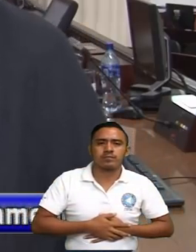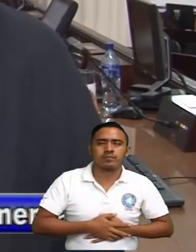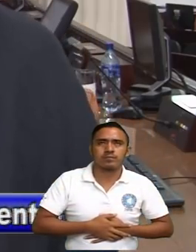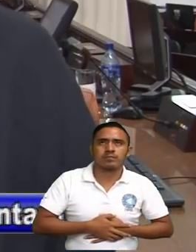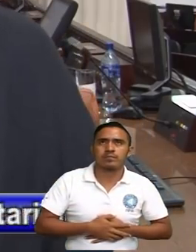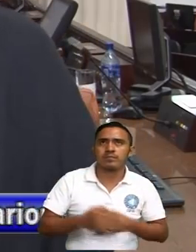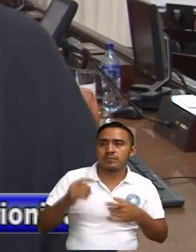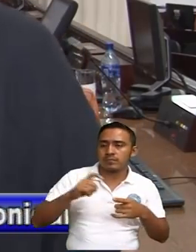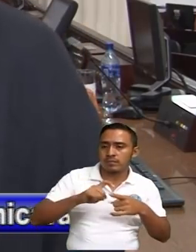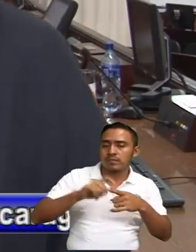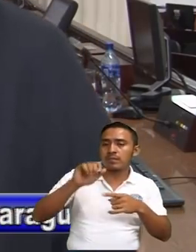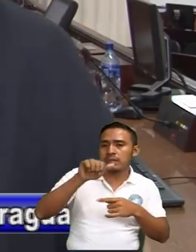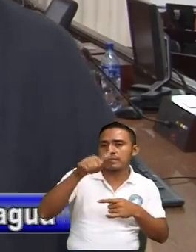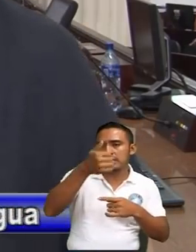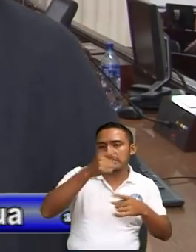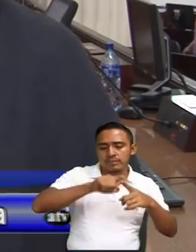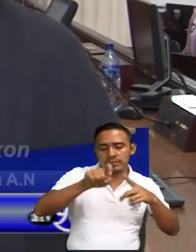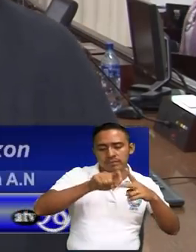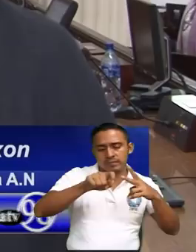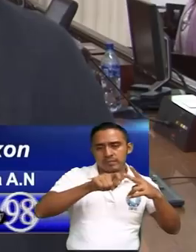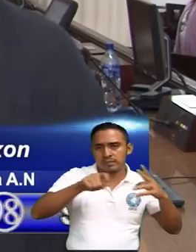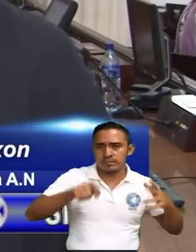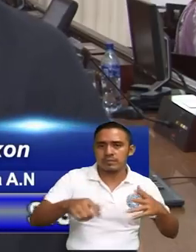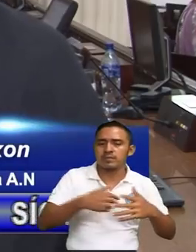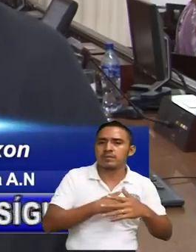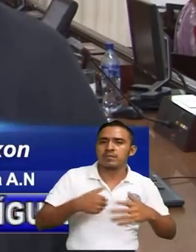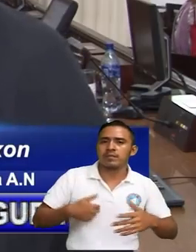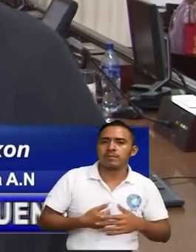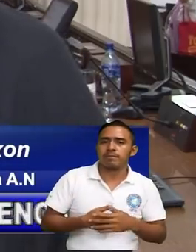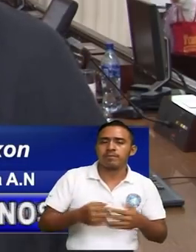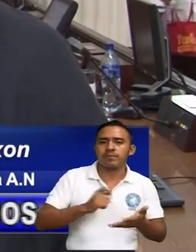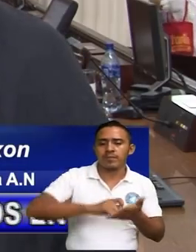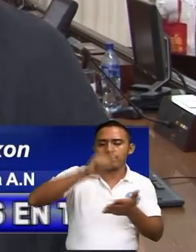Cada semestre, pues, lo que hacemos es